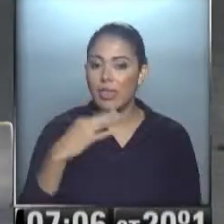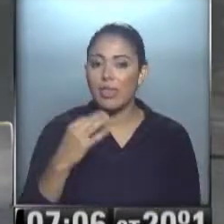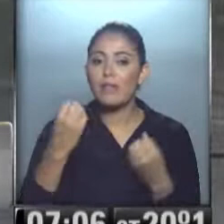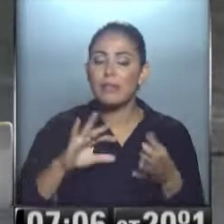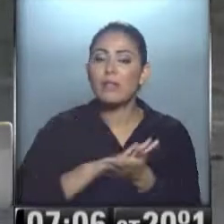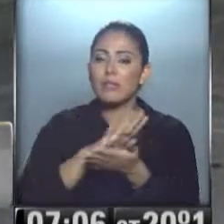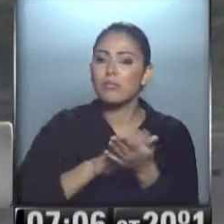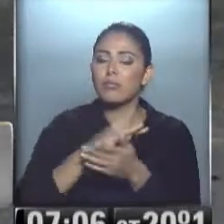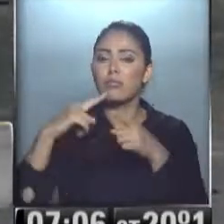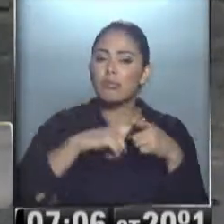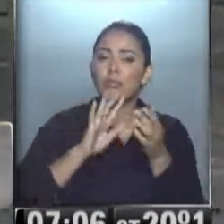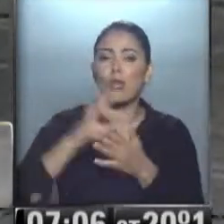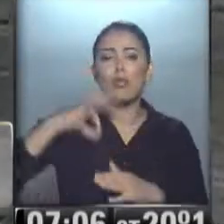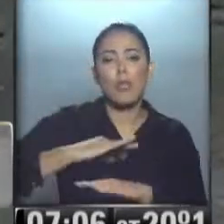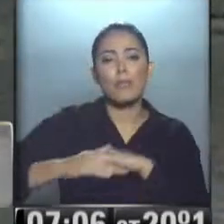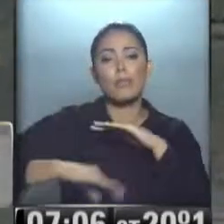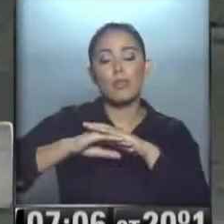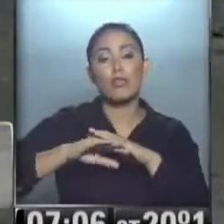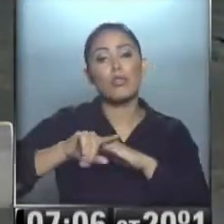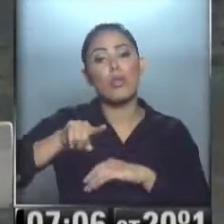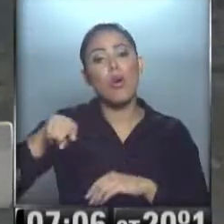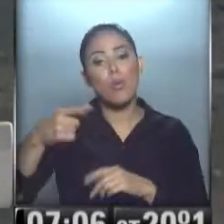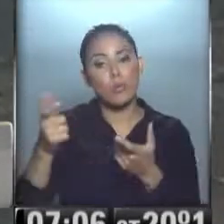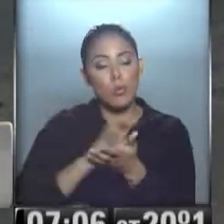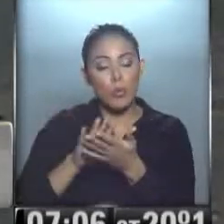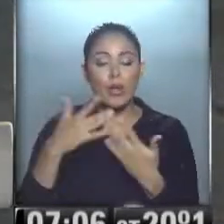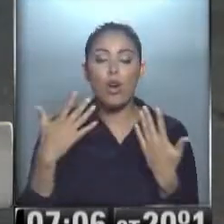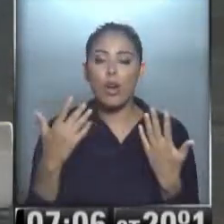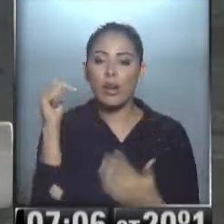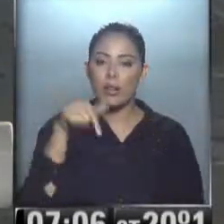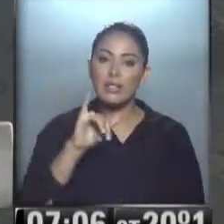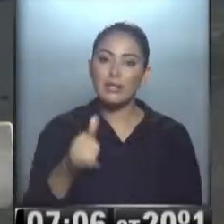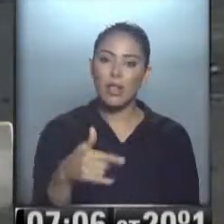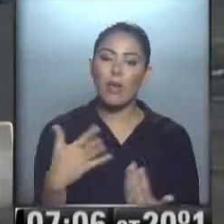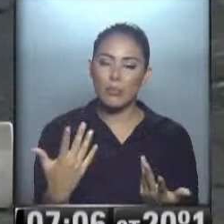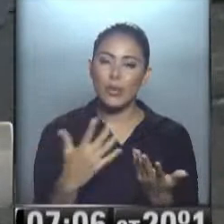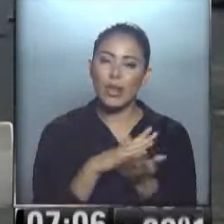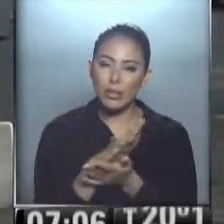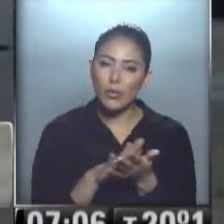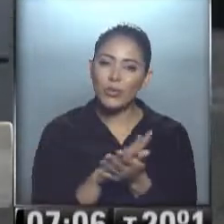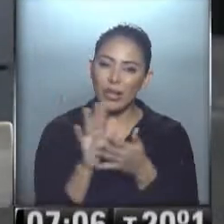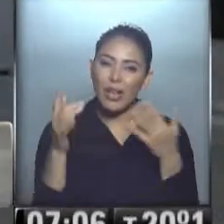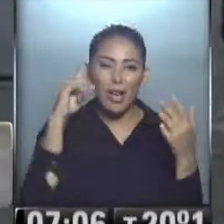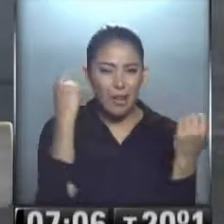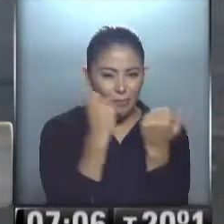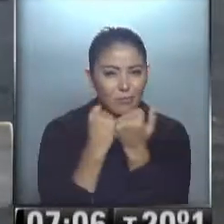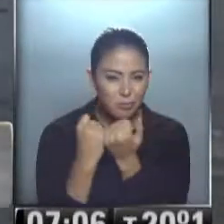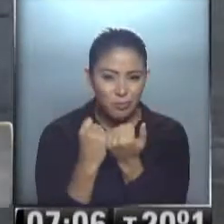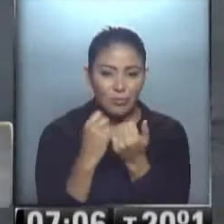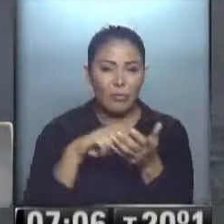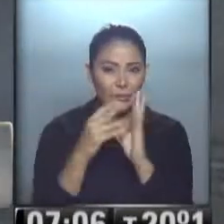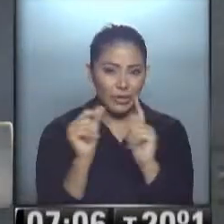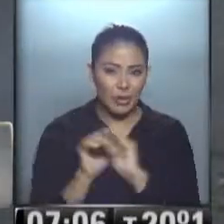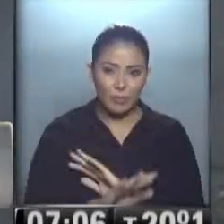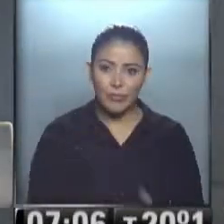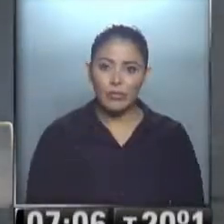de paritarias otra reunión esperemos que esta vez sí pueda encontrarse finalmente una salida y se pueda destrabar este conflicto